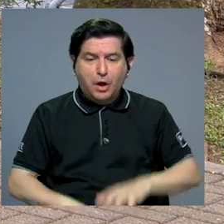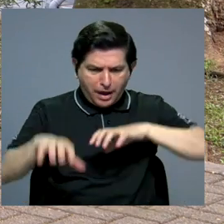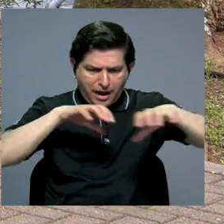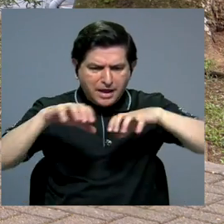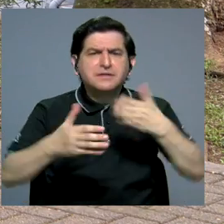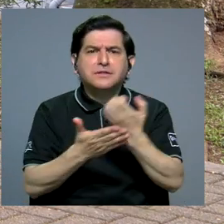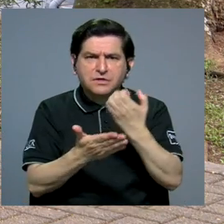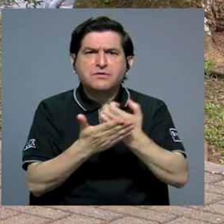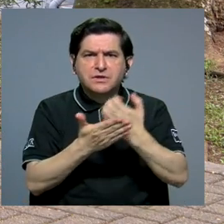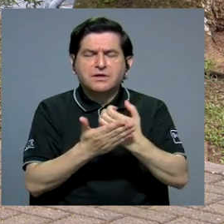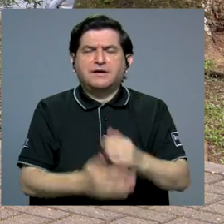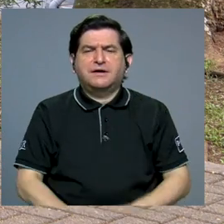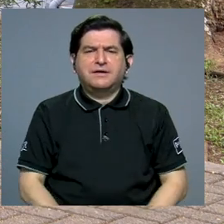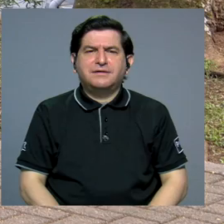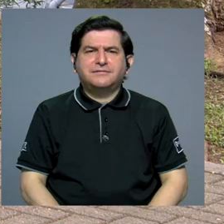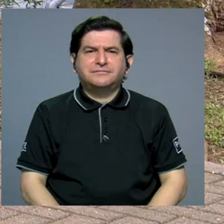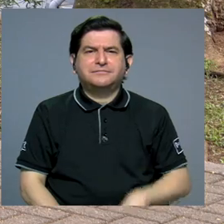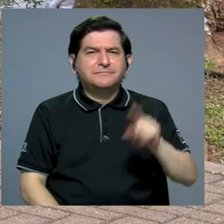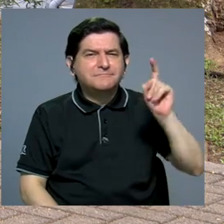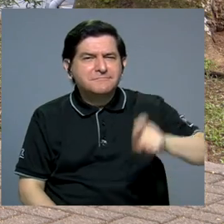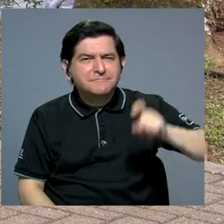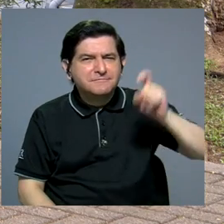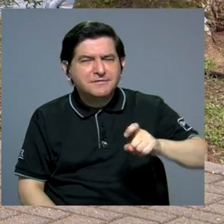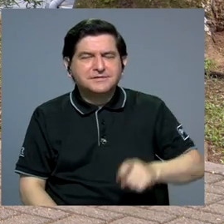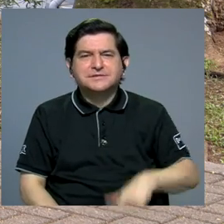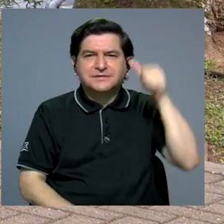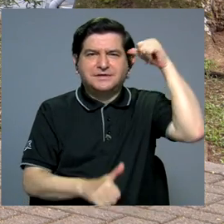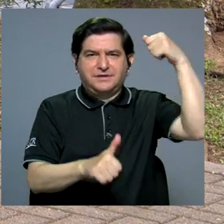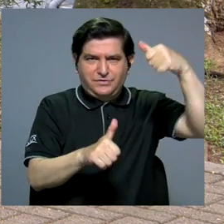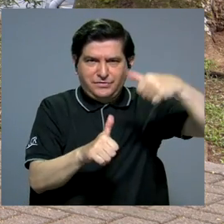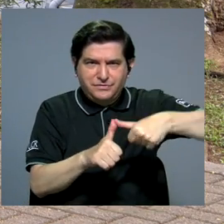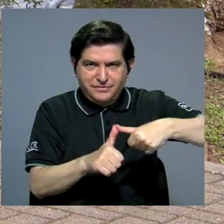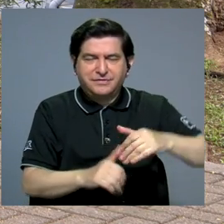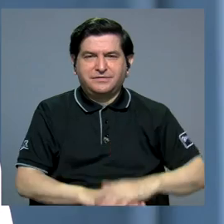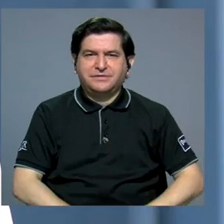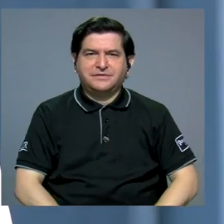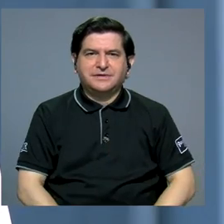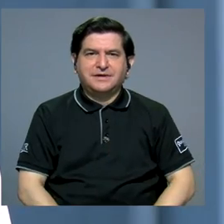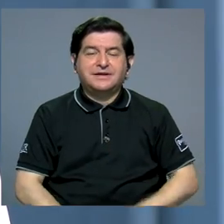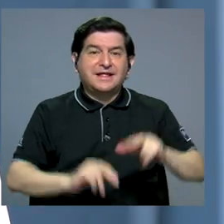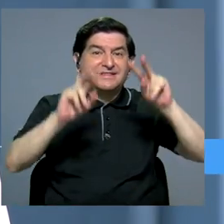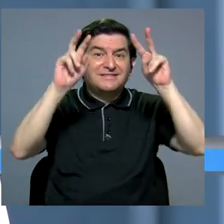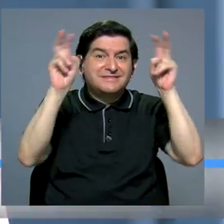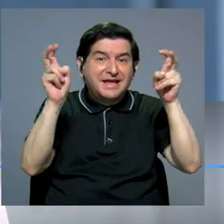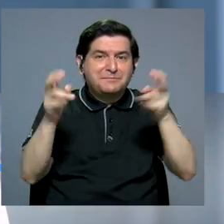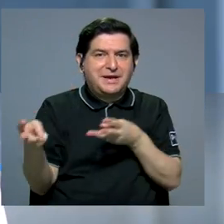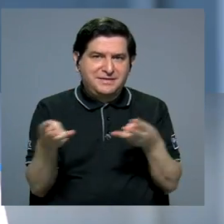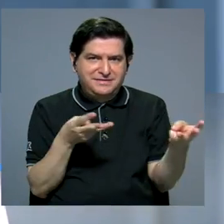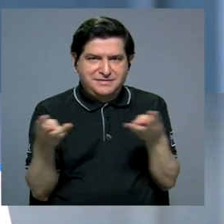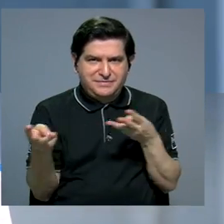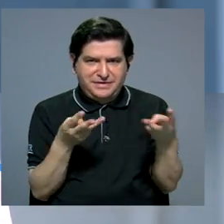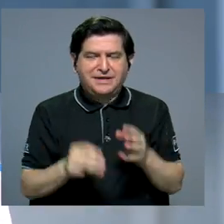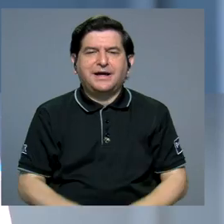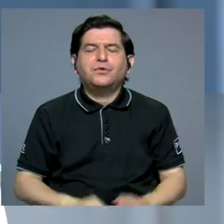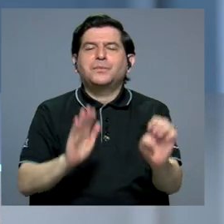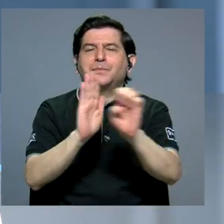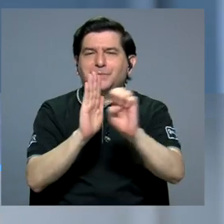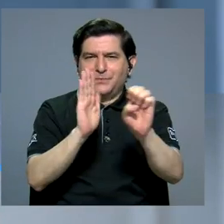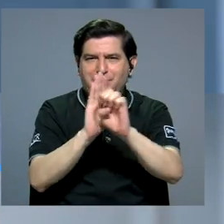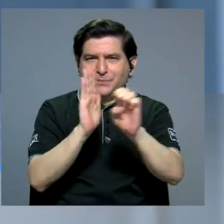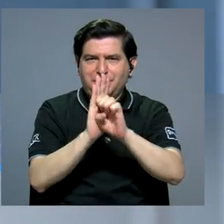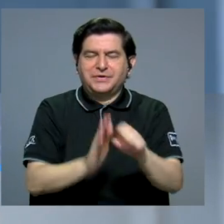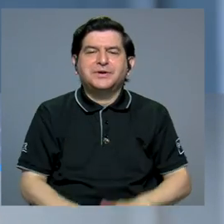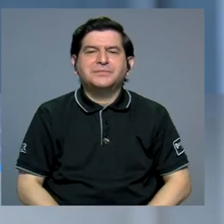Se dinamiza la economía y ahí hay que tomar en cuenta que hay un tema de mercados. Vea, por